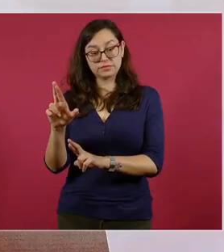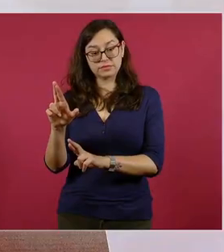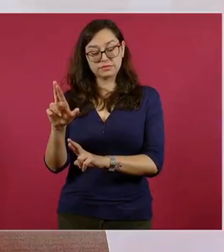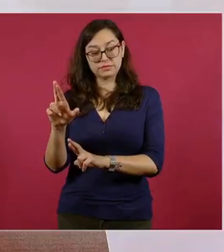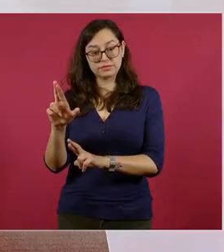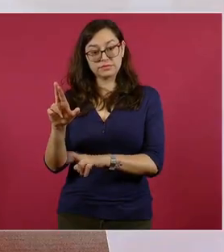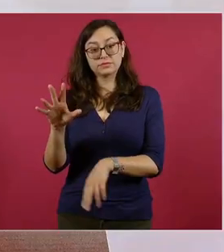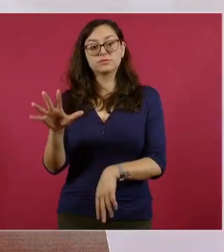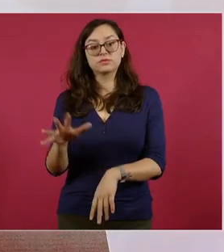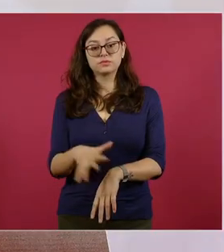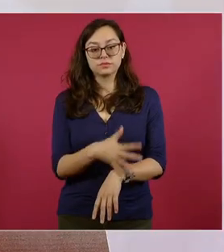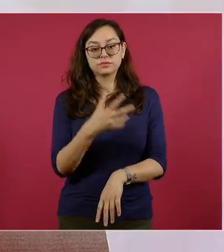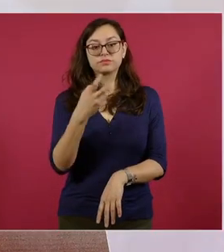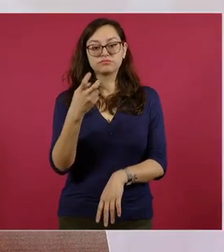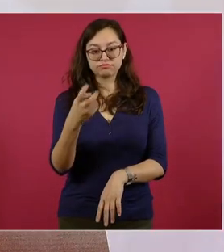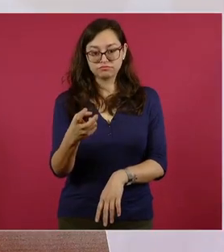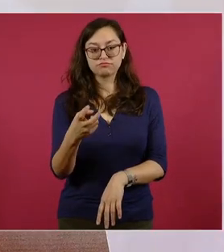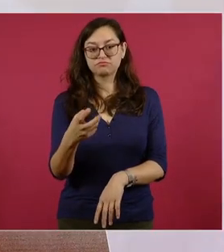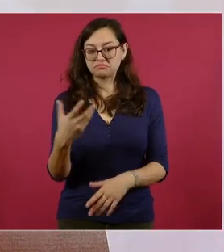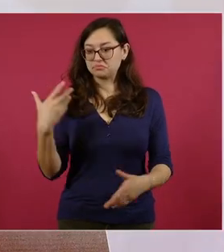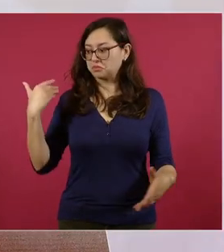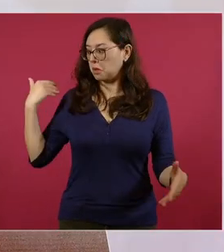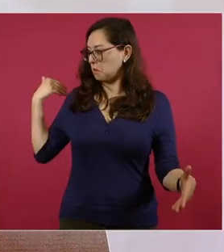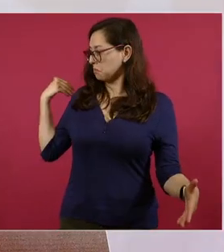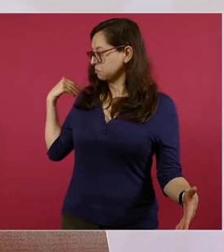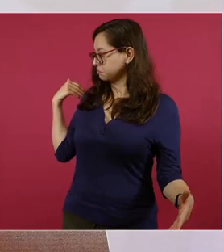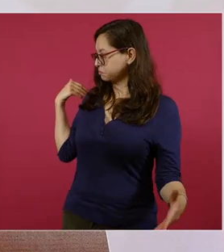Por eso pudimos nosotros